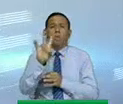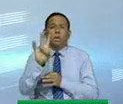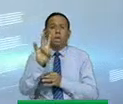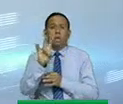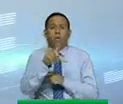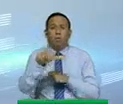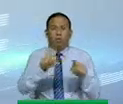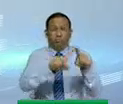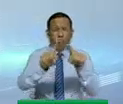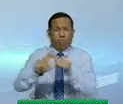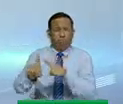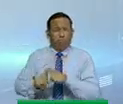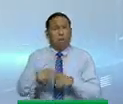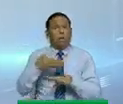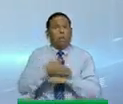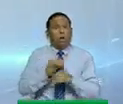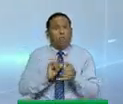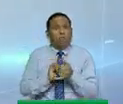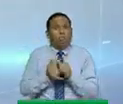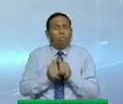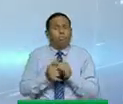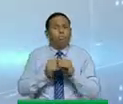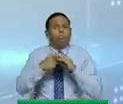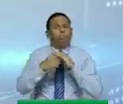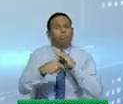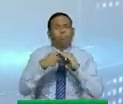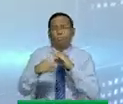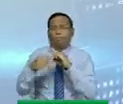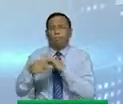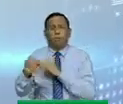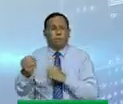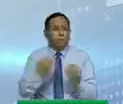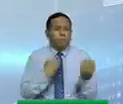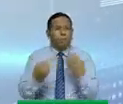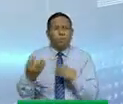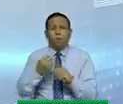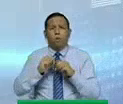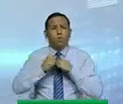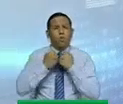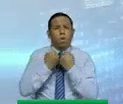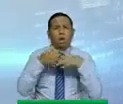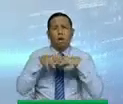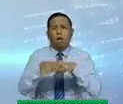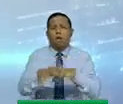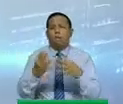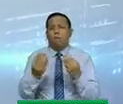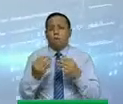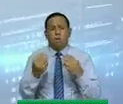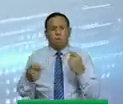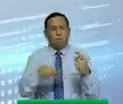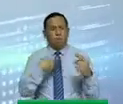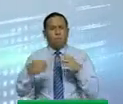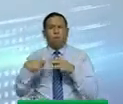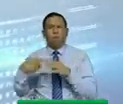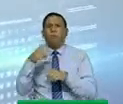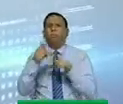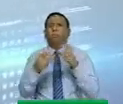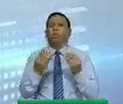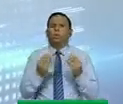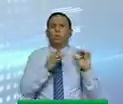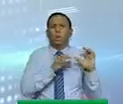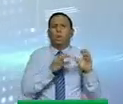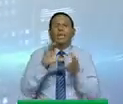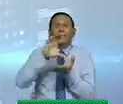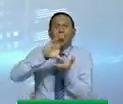en las redes sociales continuaron aportando con más información y las consecuencias. Miles de personas que se concentraron en el centro de la